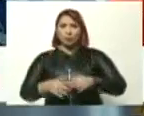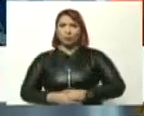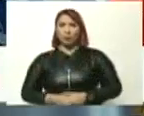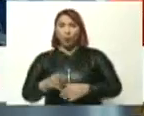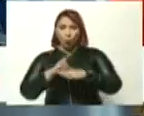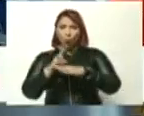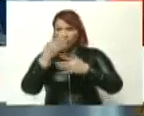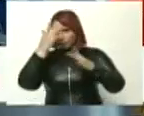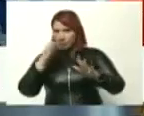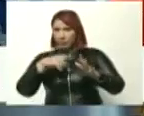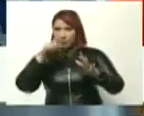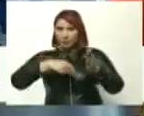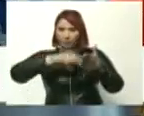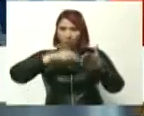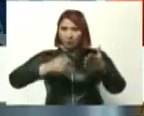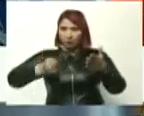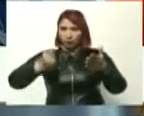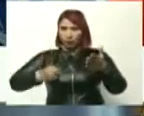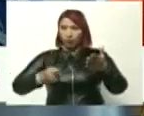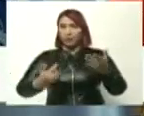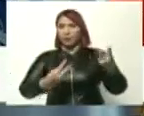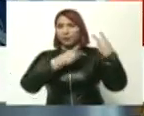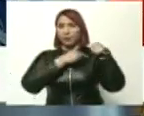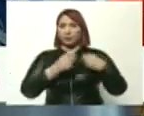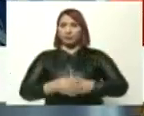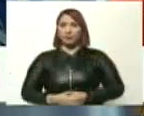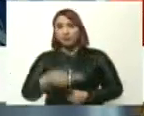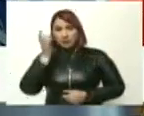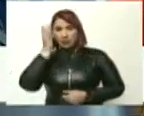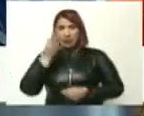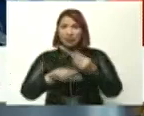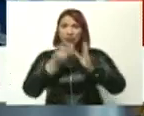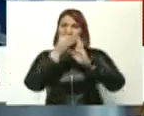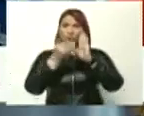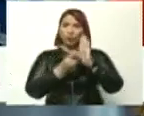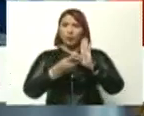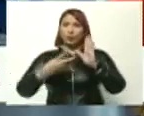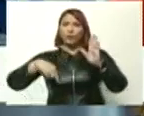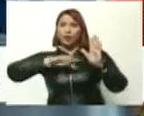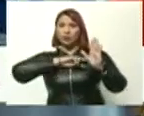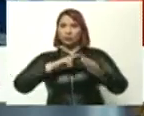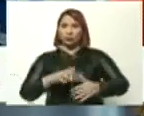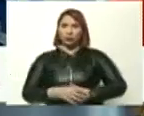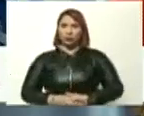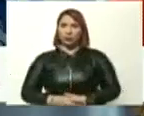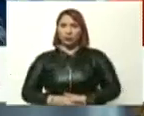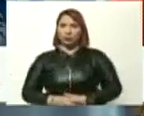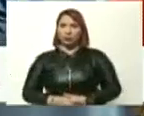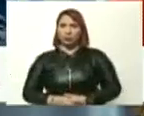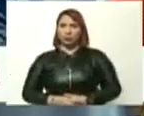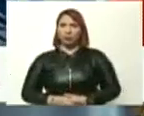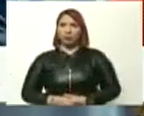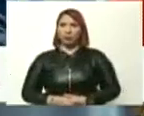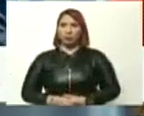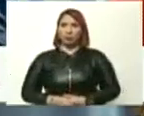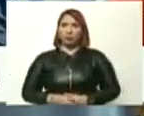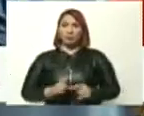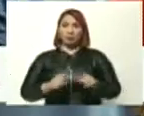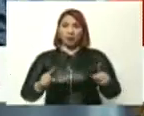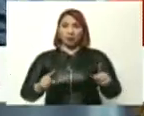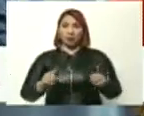Público como la firma del fiscal que la representa, creando así un documento falso, pero a través del